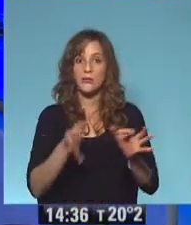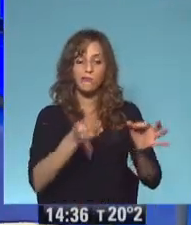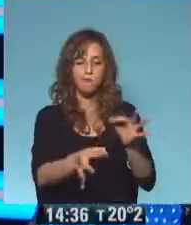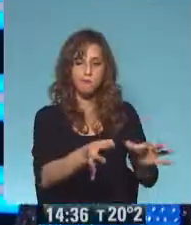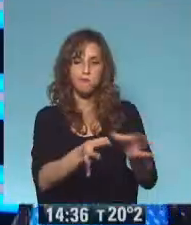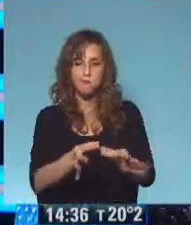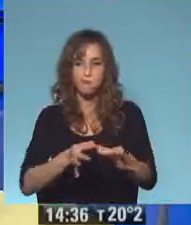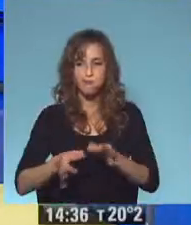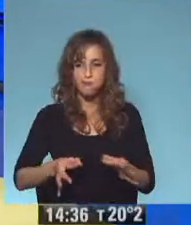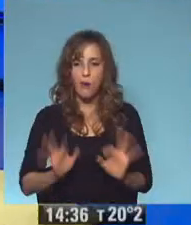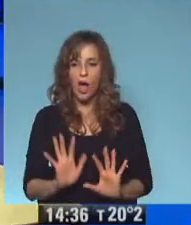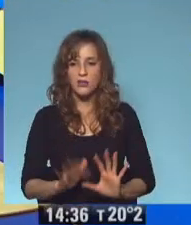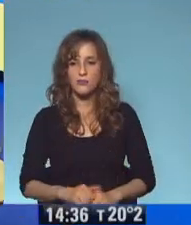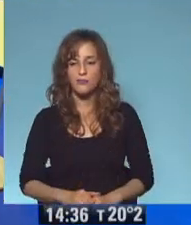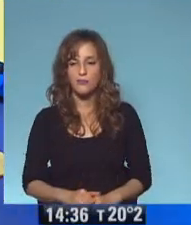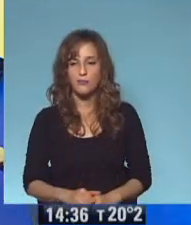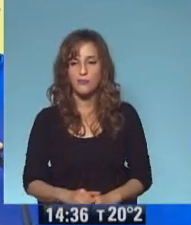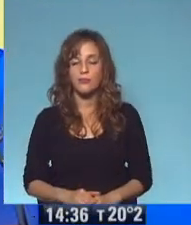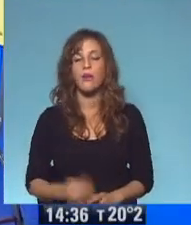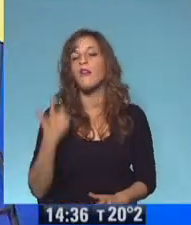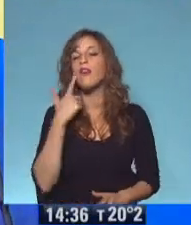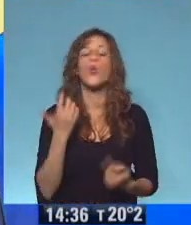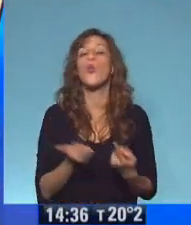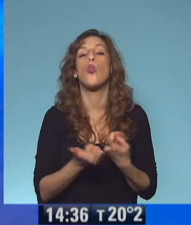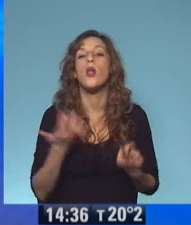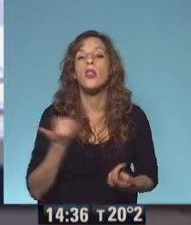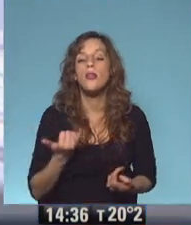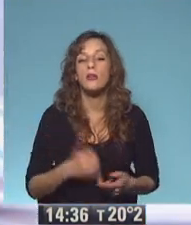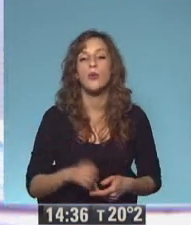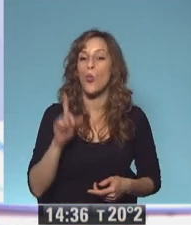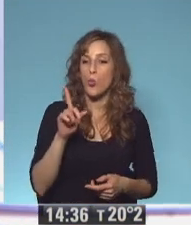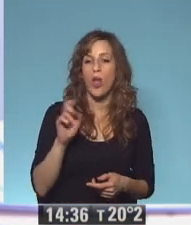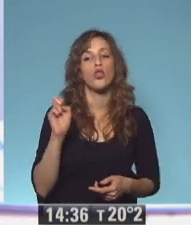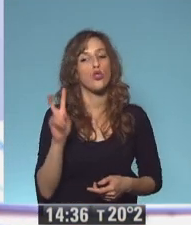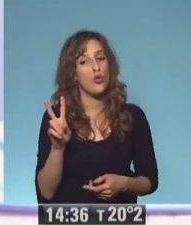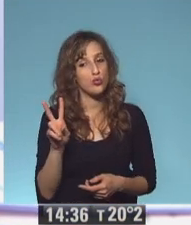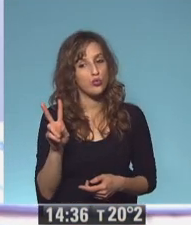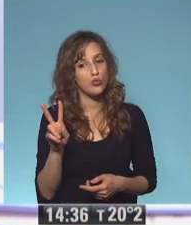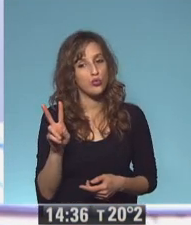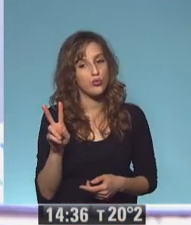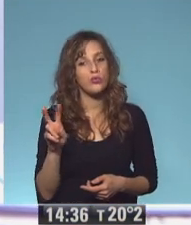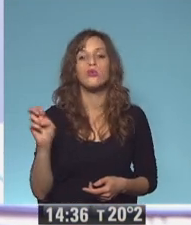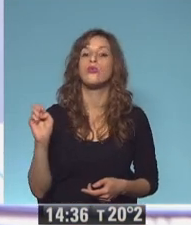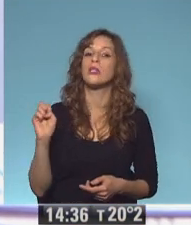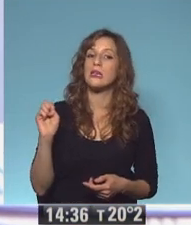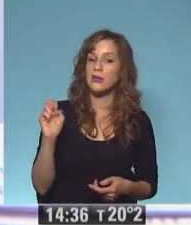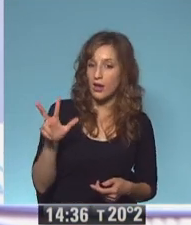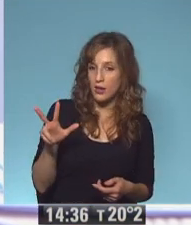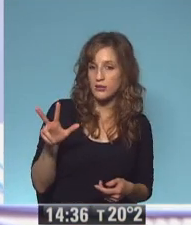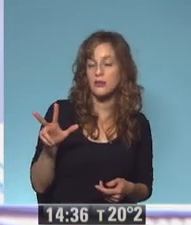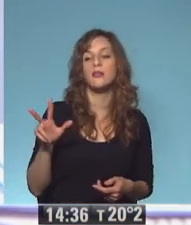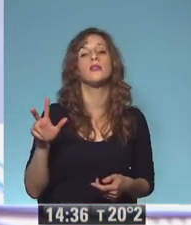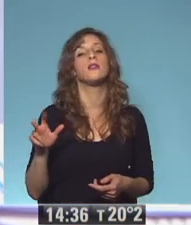Bien. Entonces, bueno, tenemos. Dale. Una. Dos. Gracias, Pulguita.